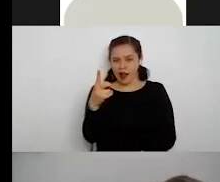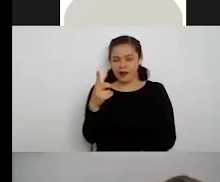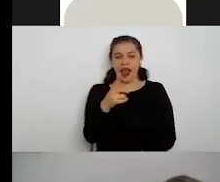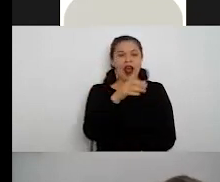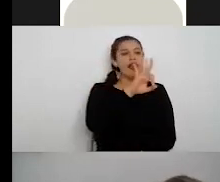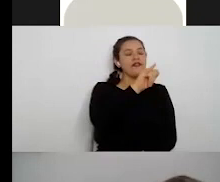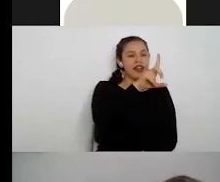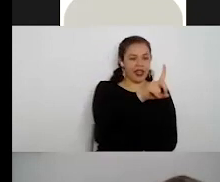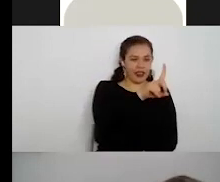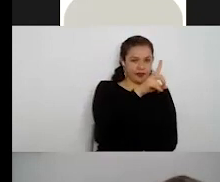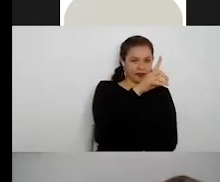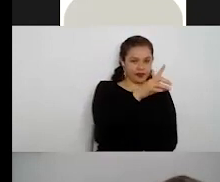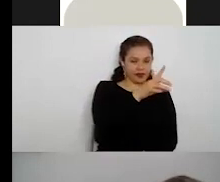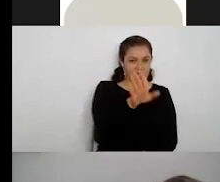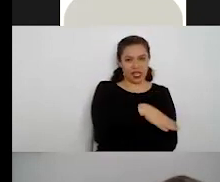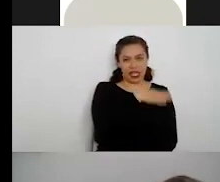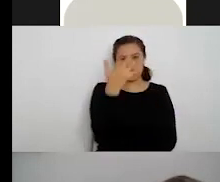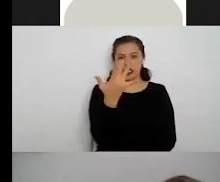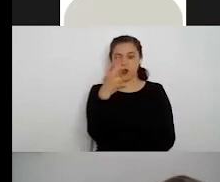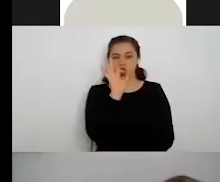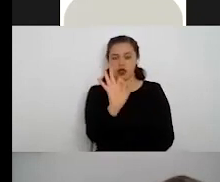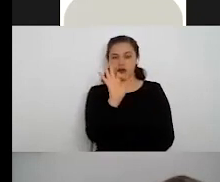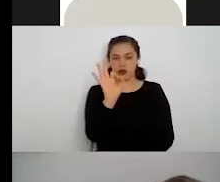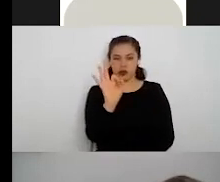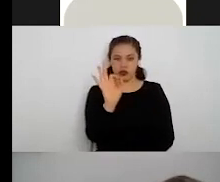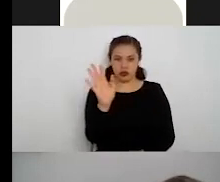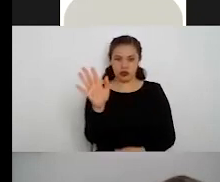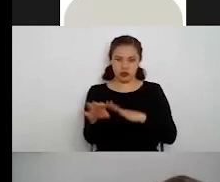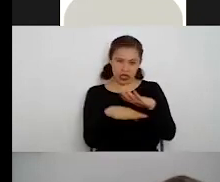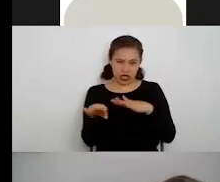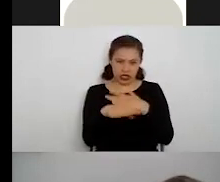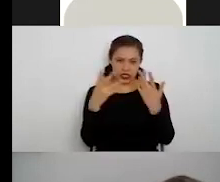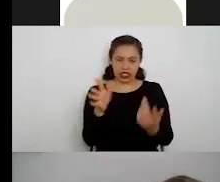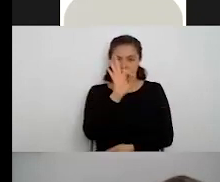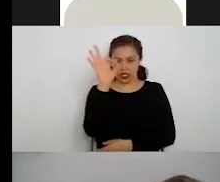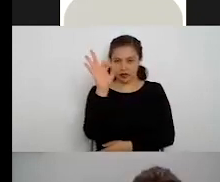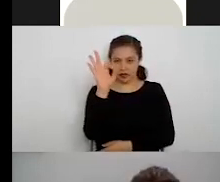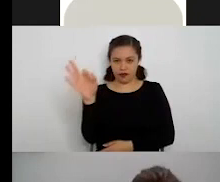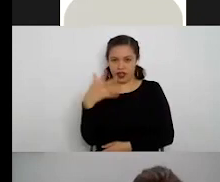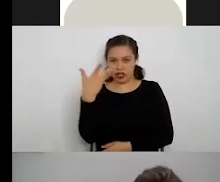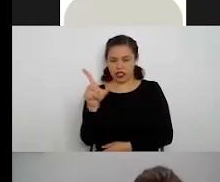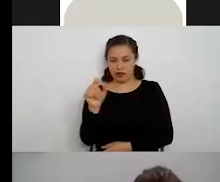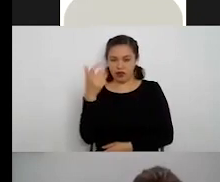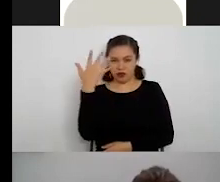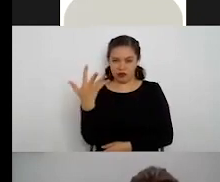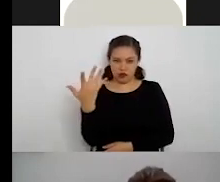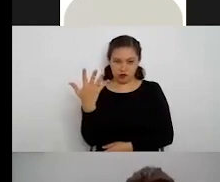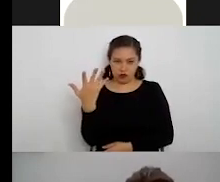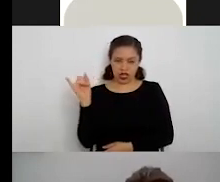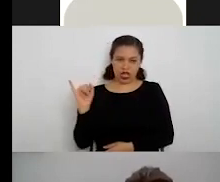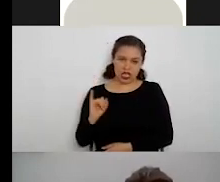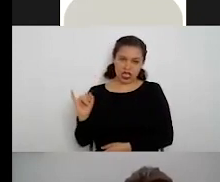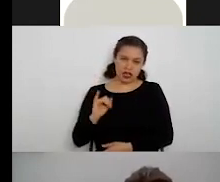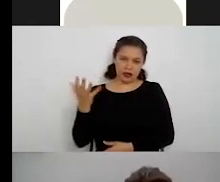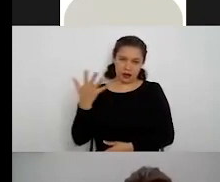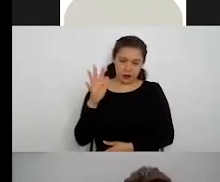suba 50 puntos basis, lo que te diría que la tasa de México se subiría a 10.50. Esa es la tasa, ¿no? Esta es la